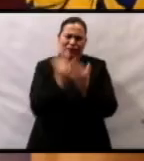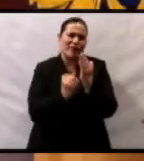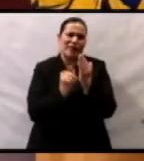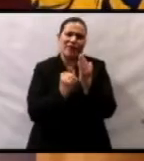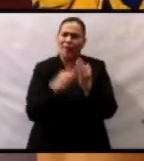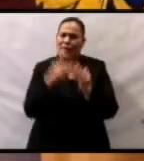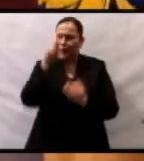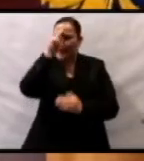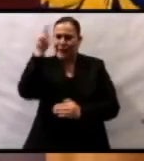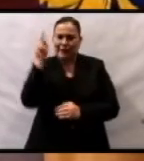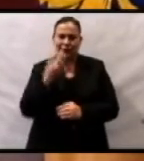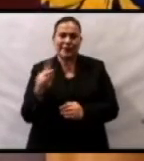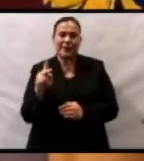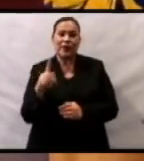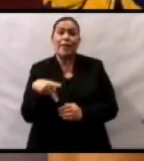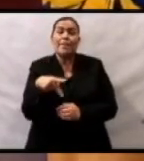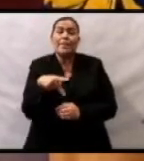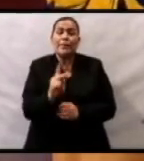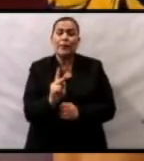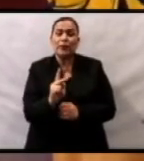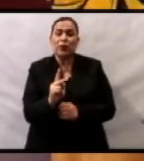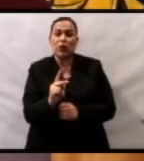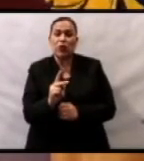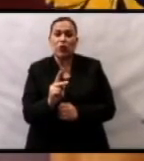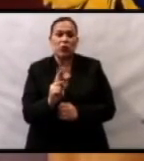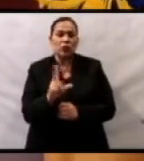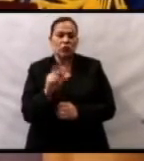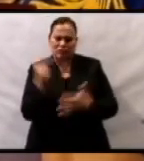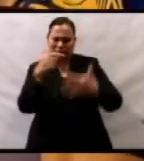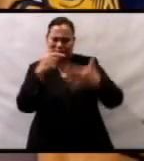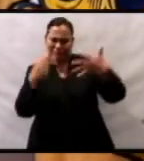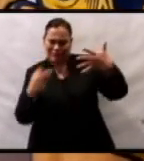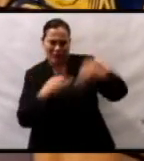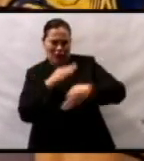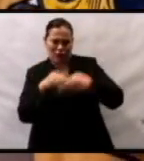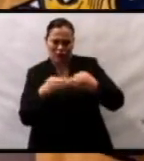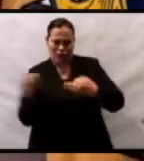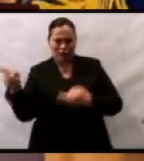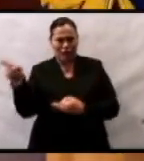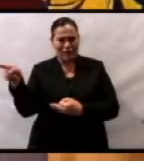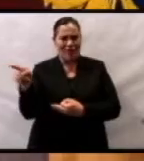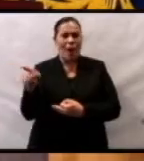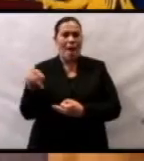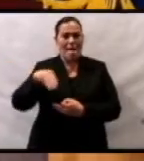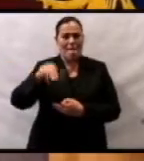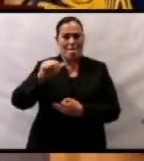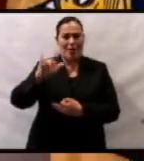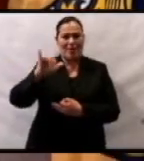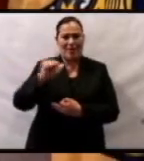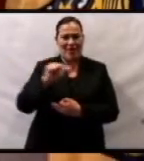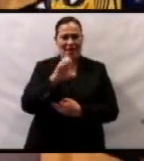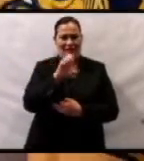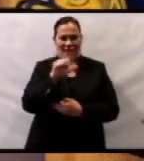¿no? Sin embargo, no enumeraré todos los logros que María Elena ahora ya bien